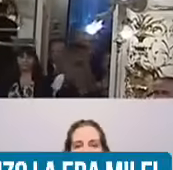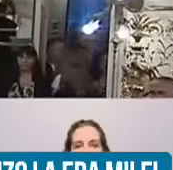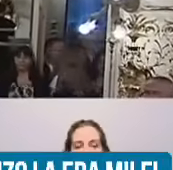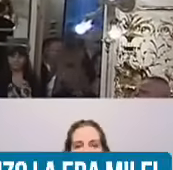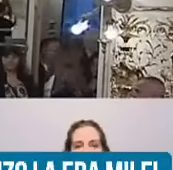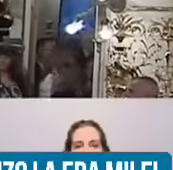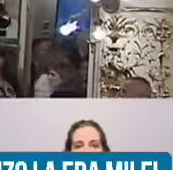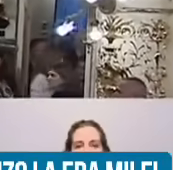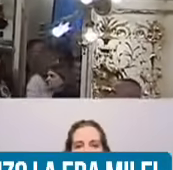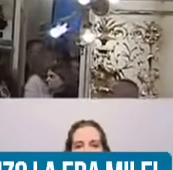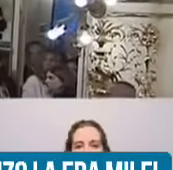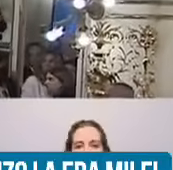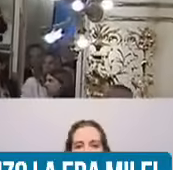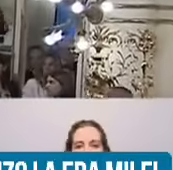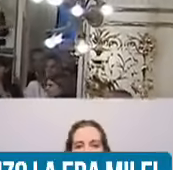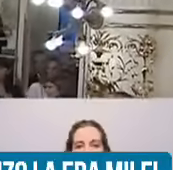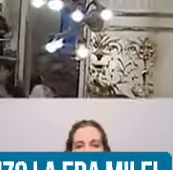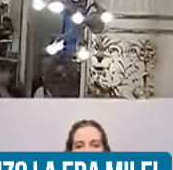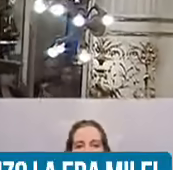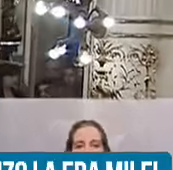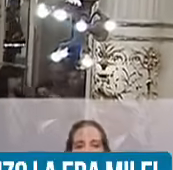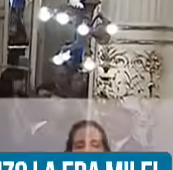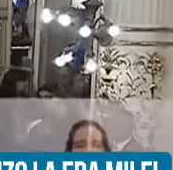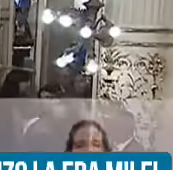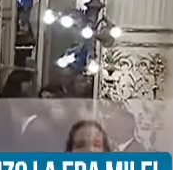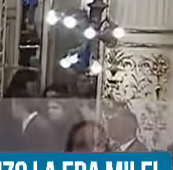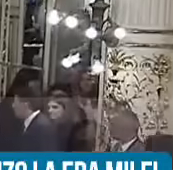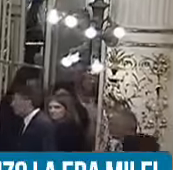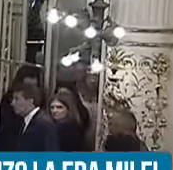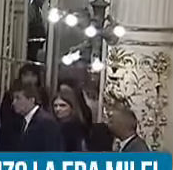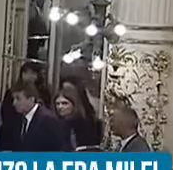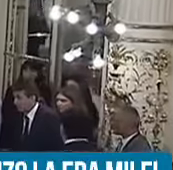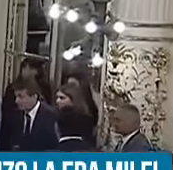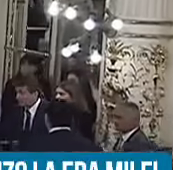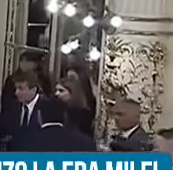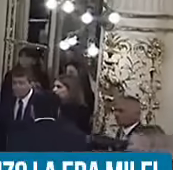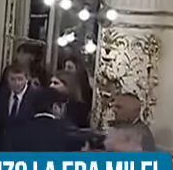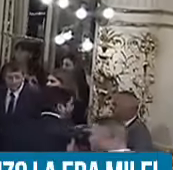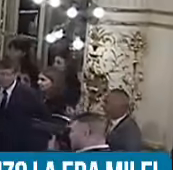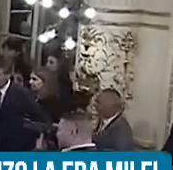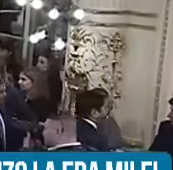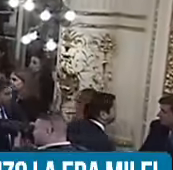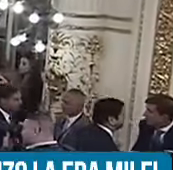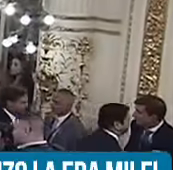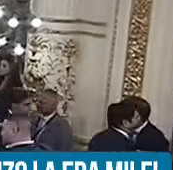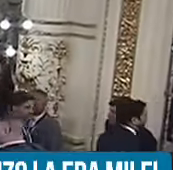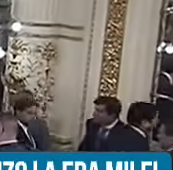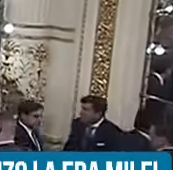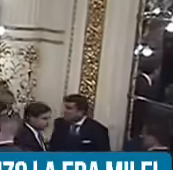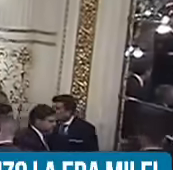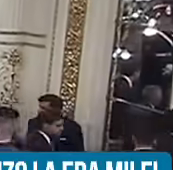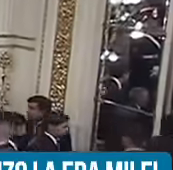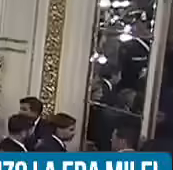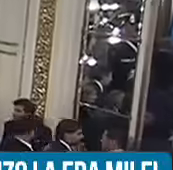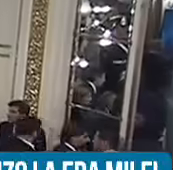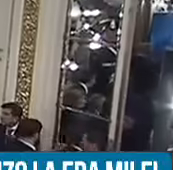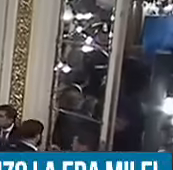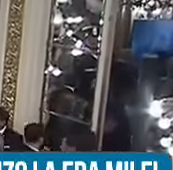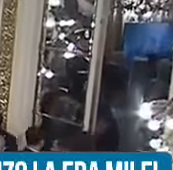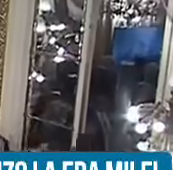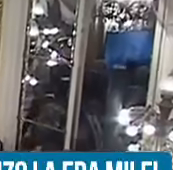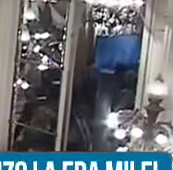parece que ahí es un punto importante con respecto a lo que va a ser... Chile, sí. Mirá la foto esa, sí, y vas a ver, sí, foto de una particularidad. Es una foto típicamente